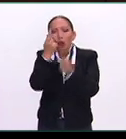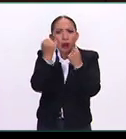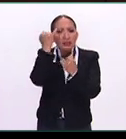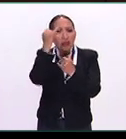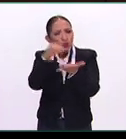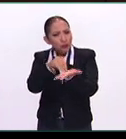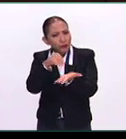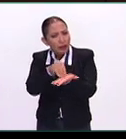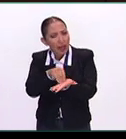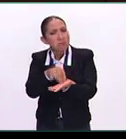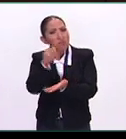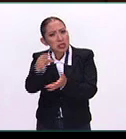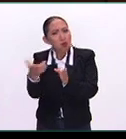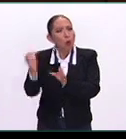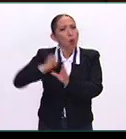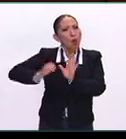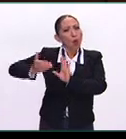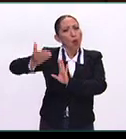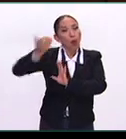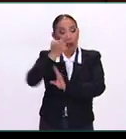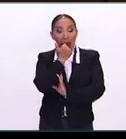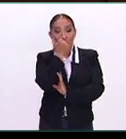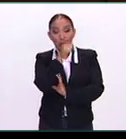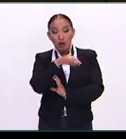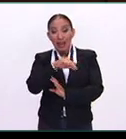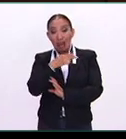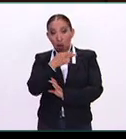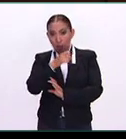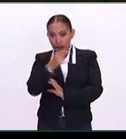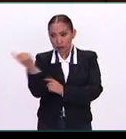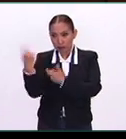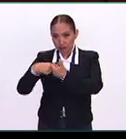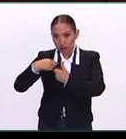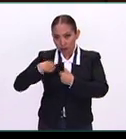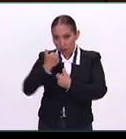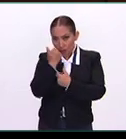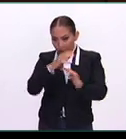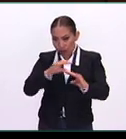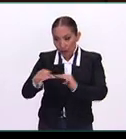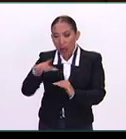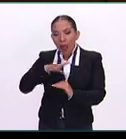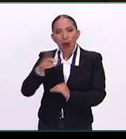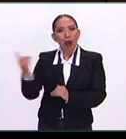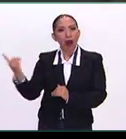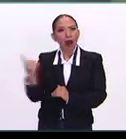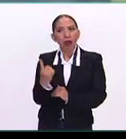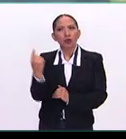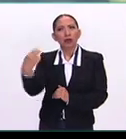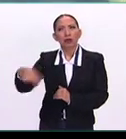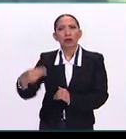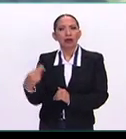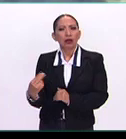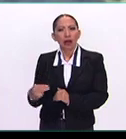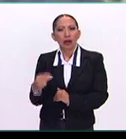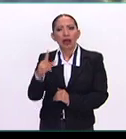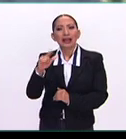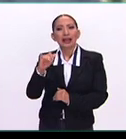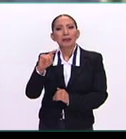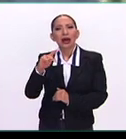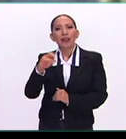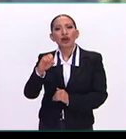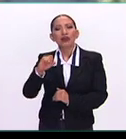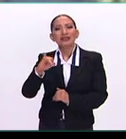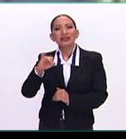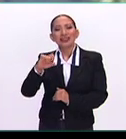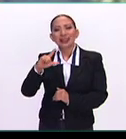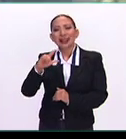ideas afines. Y entre los alumnos nahuas que yo he tenido a uno que se llama Librado